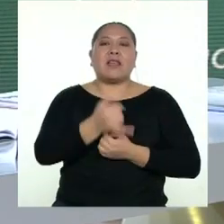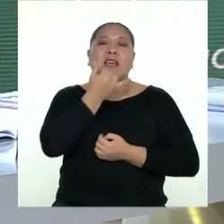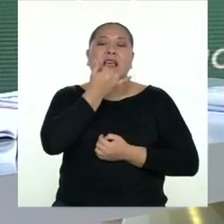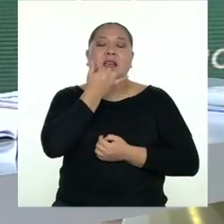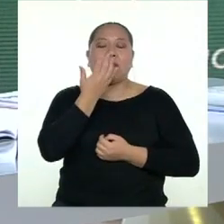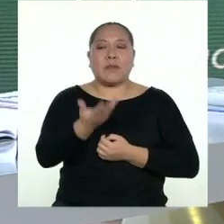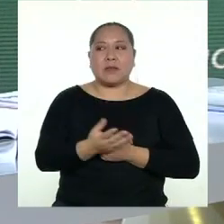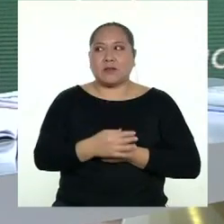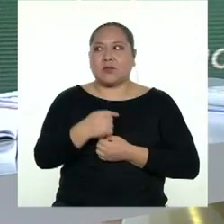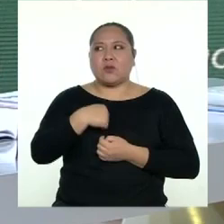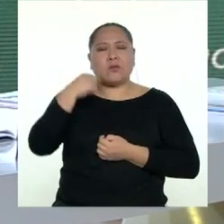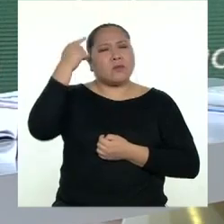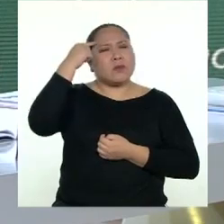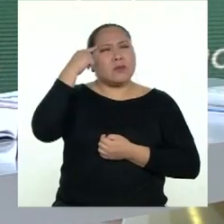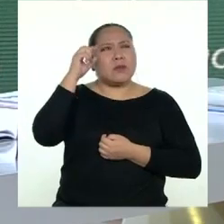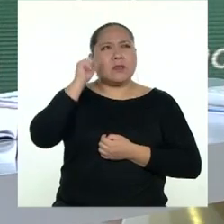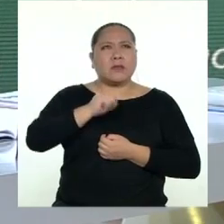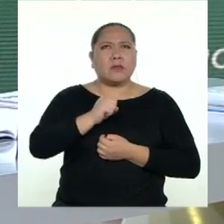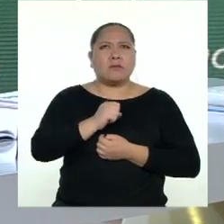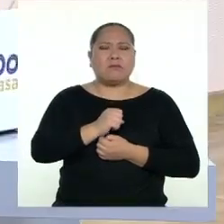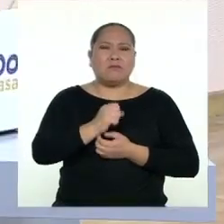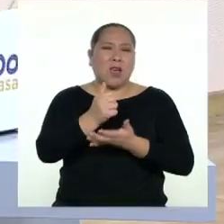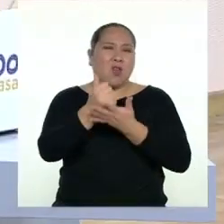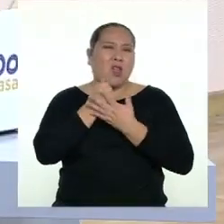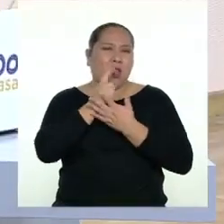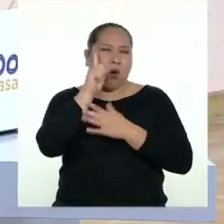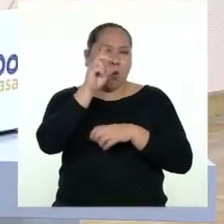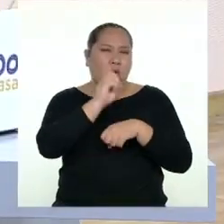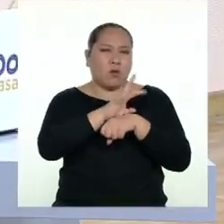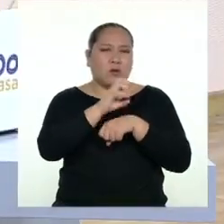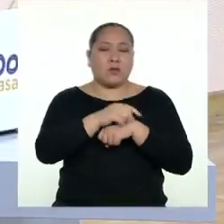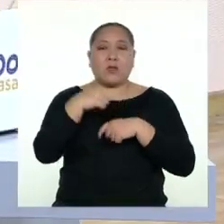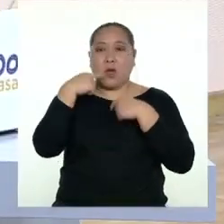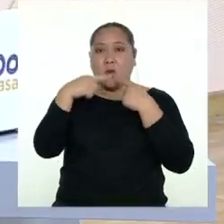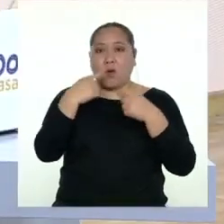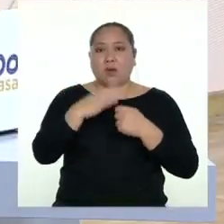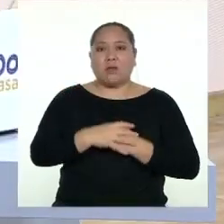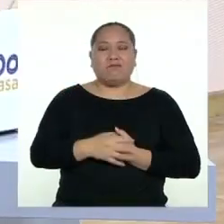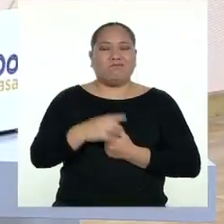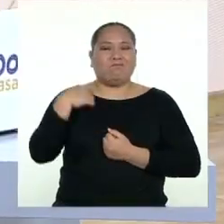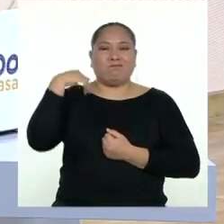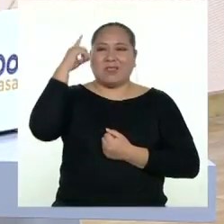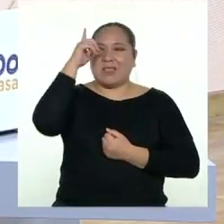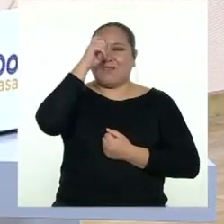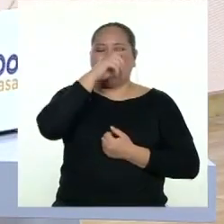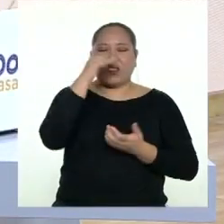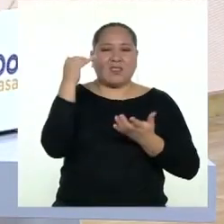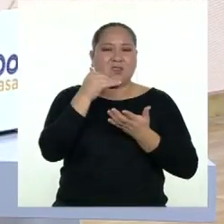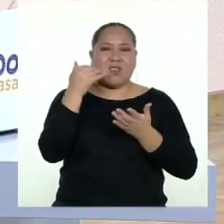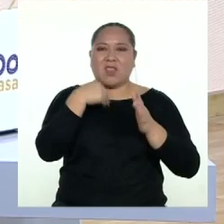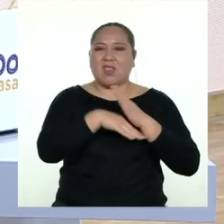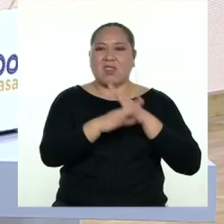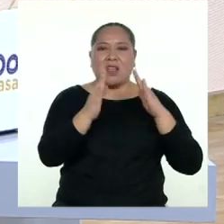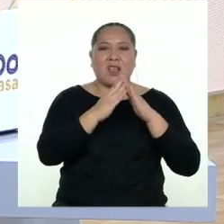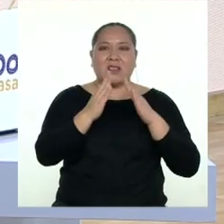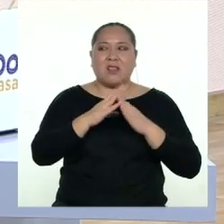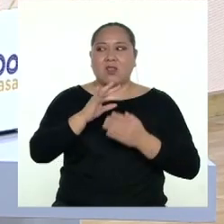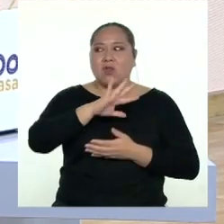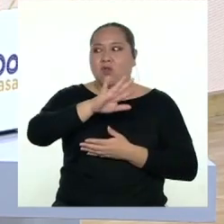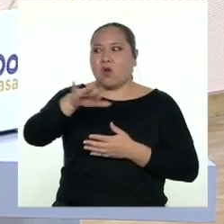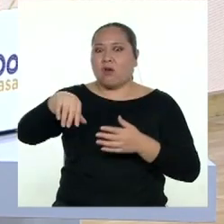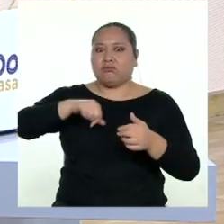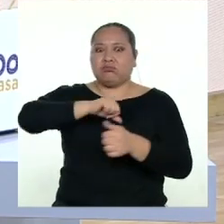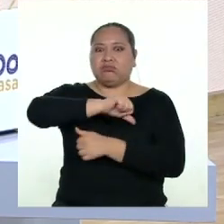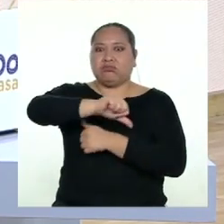pasando. Creo que me vendría bien un buen consejo. Te cuento. Me cuesta mucho estudiar en casa, porque como estamos todos